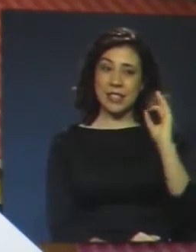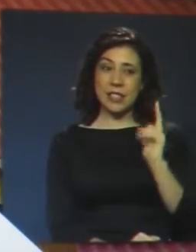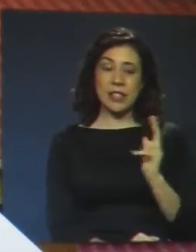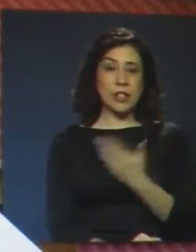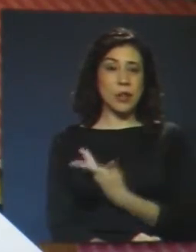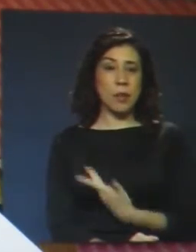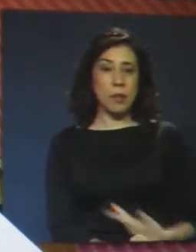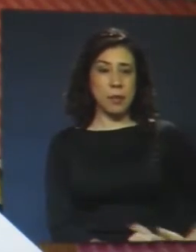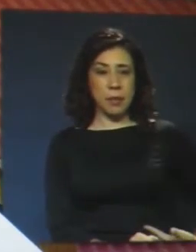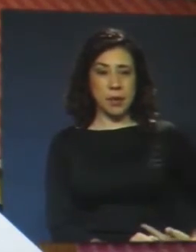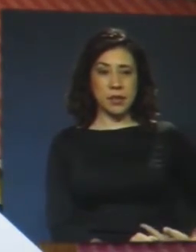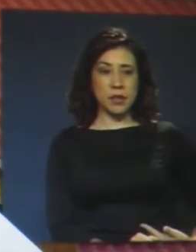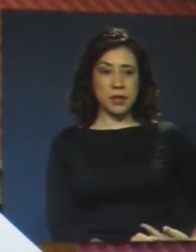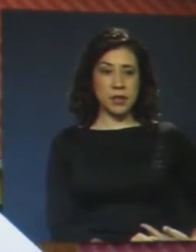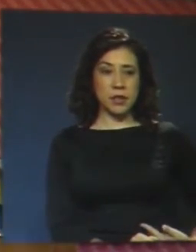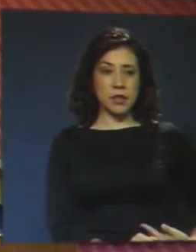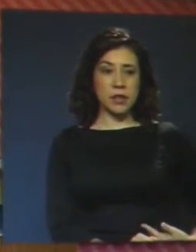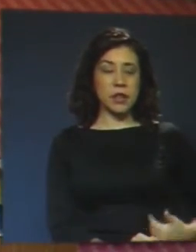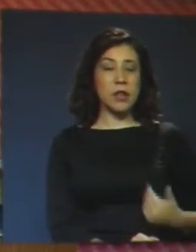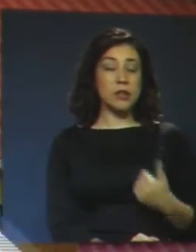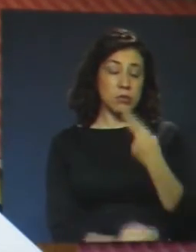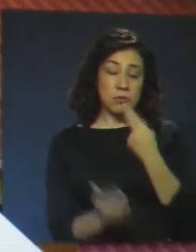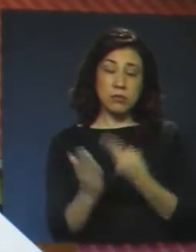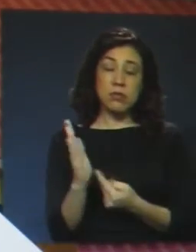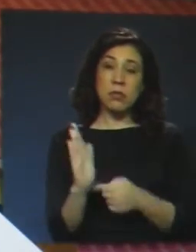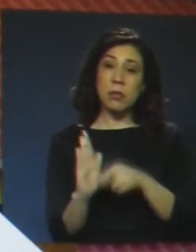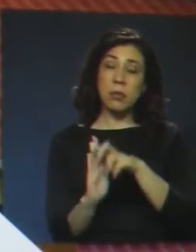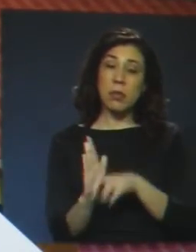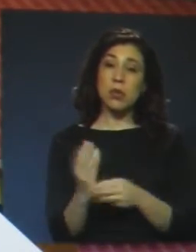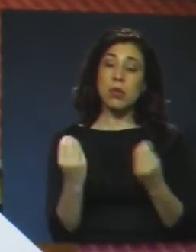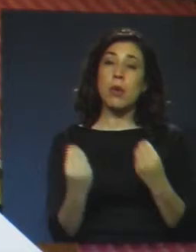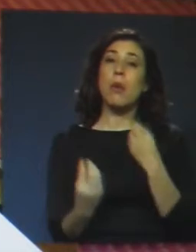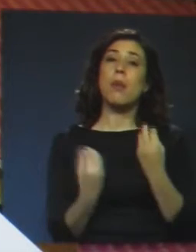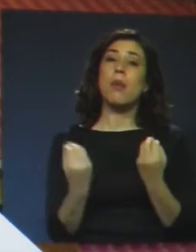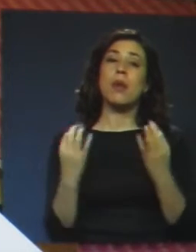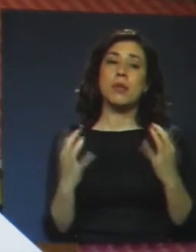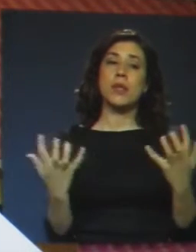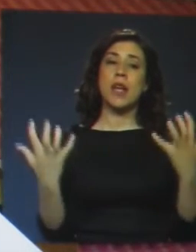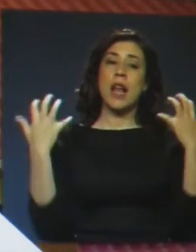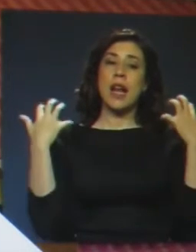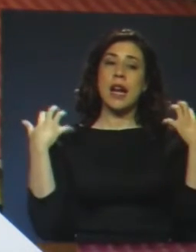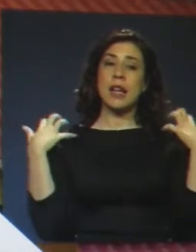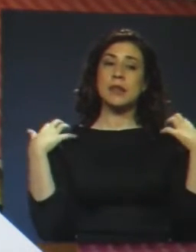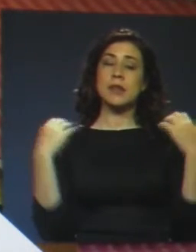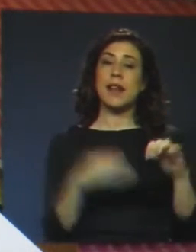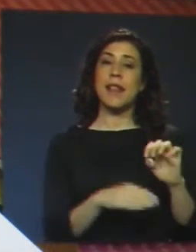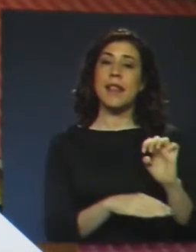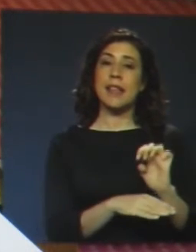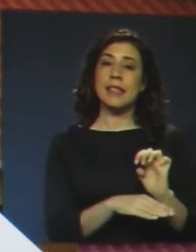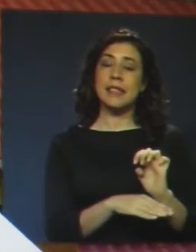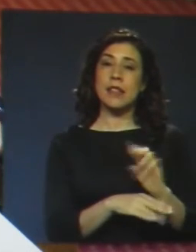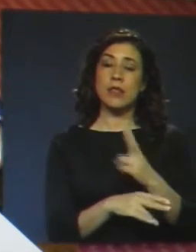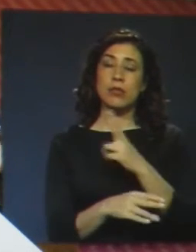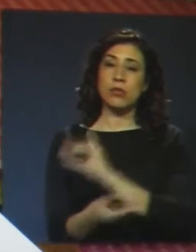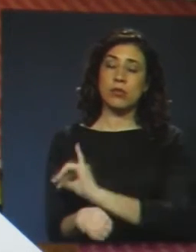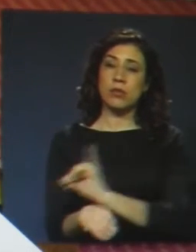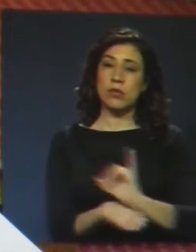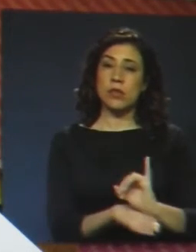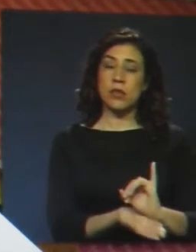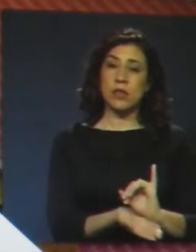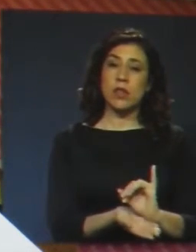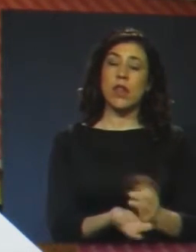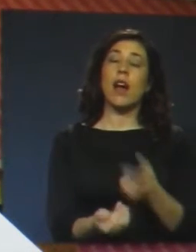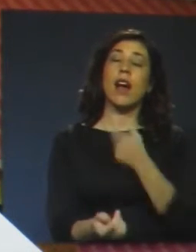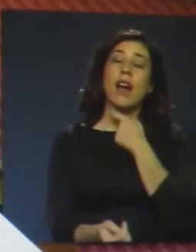Señor presidente, más que loable me parece este proyecto, pues claramente es una responsabilidad del Estado y sus órganos contralor